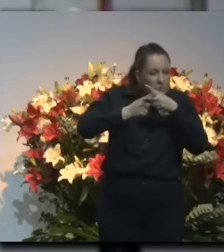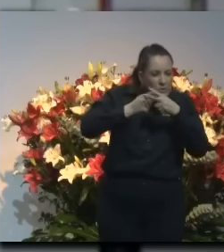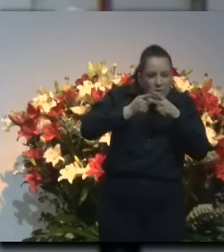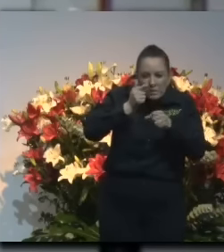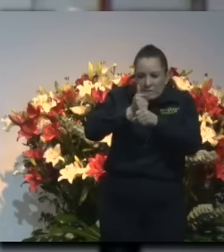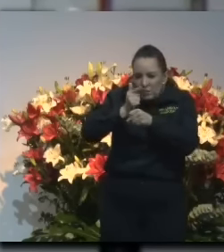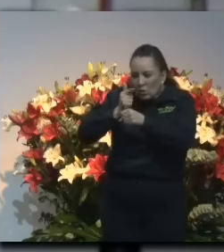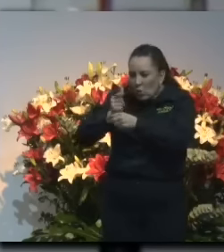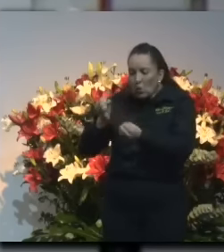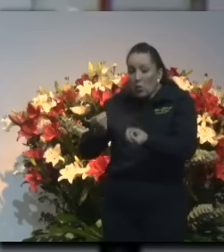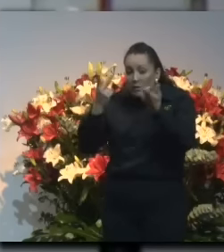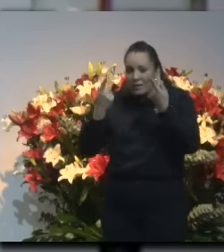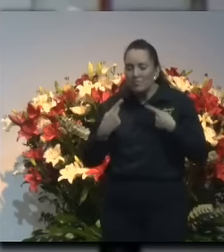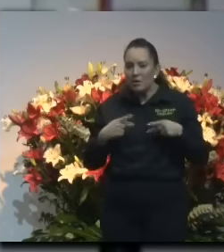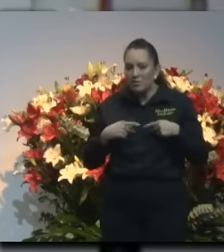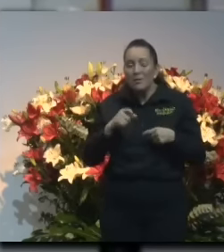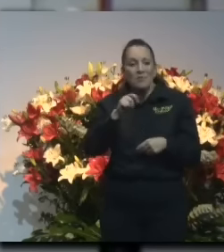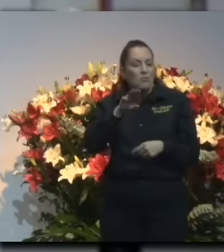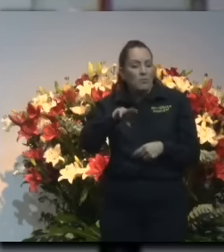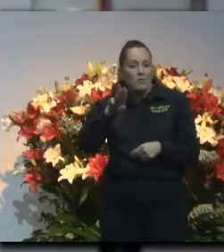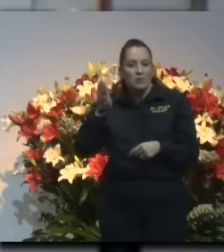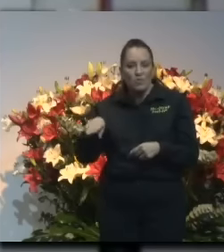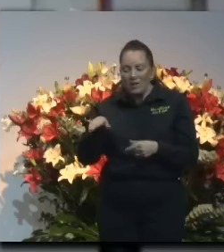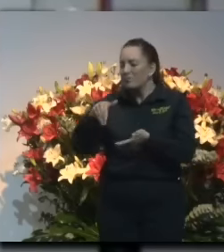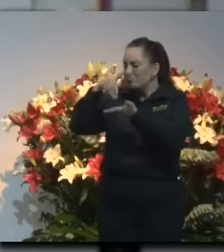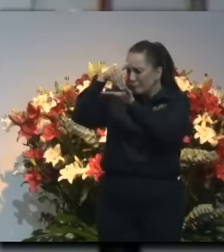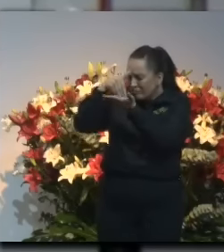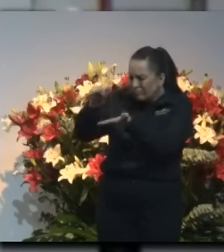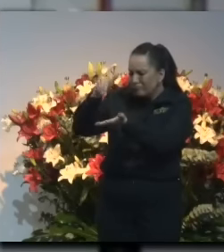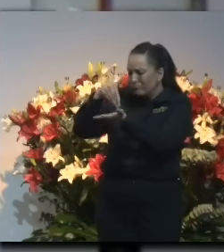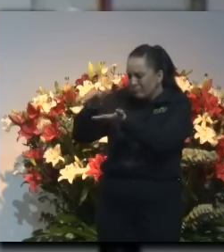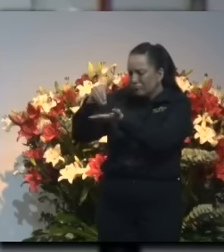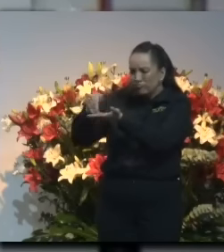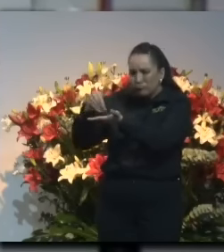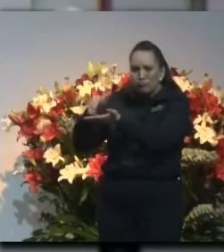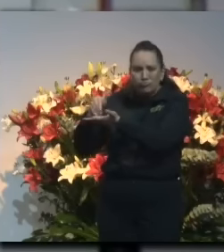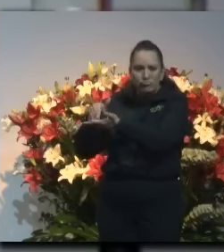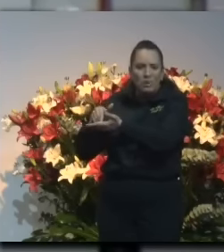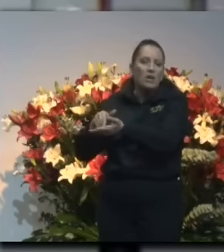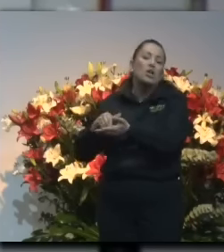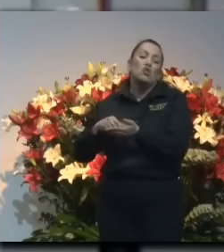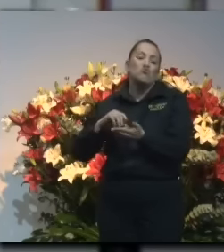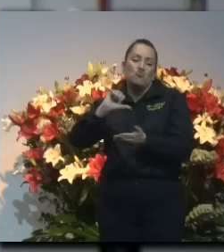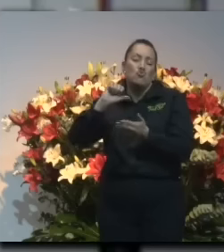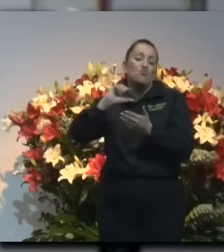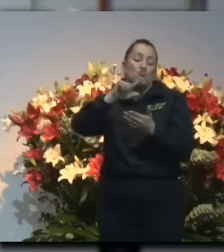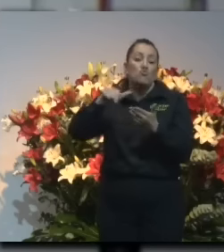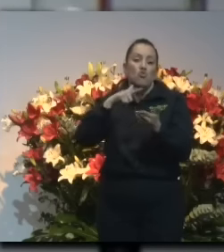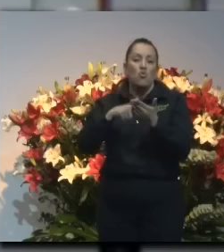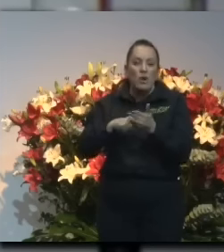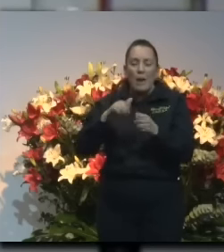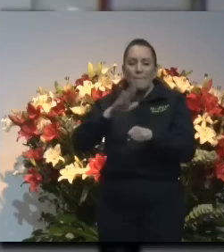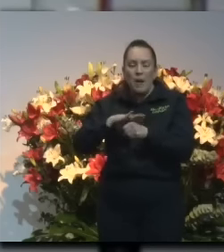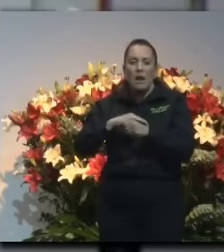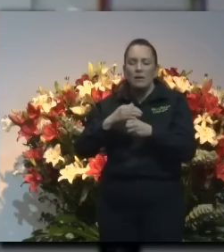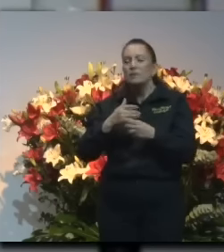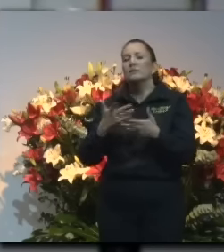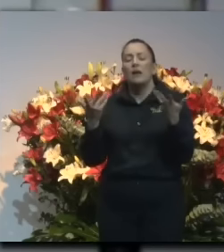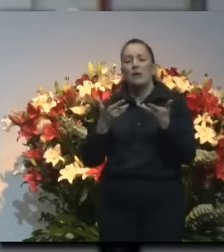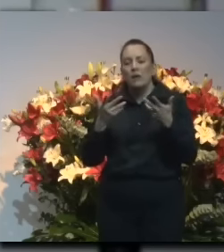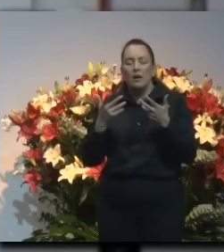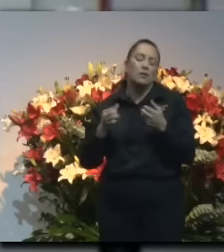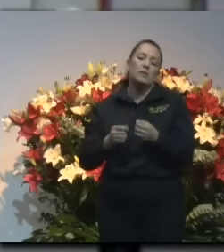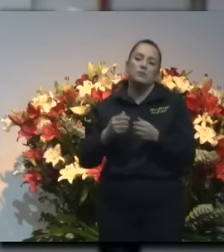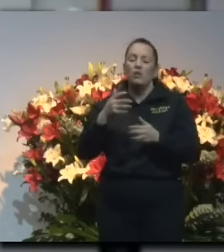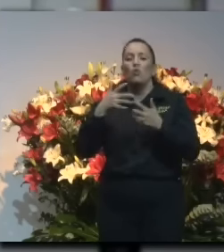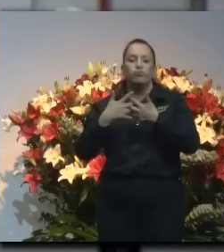es otra zona que está expulsando a muchísimas personas de la zona huacatera, donde el narcotráfico se ha apoderado prácticamente